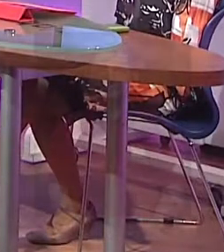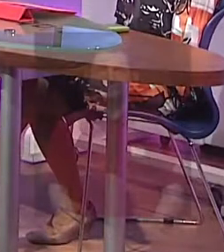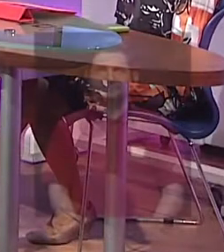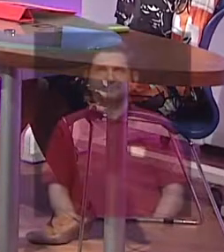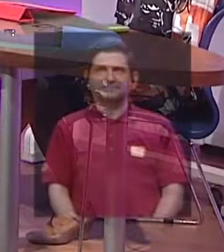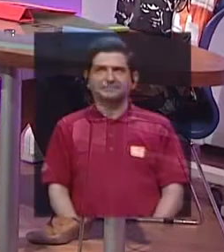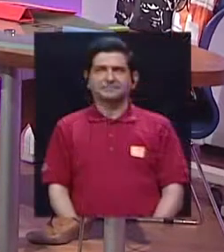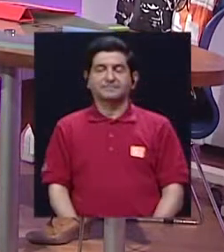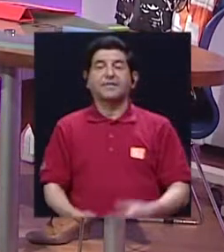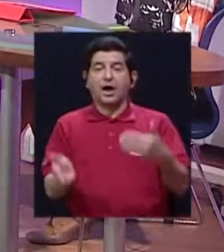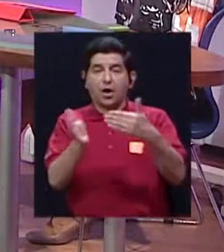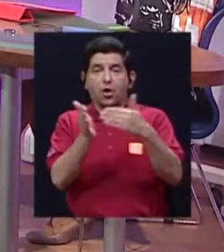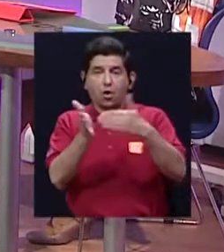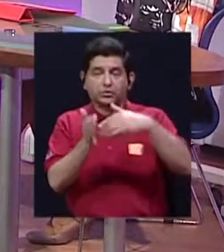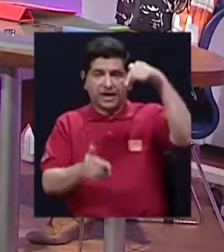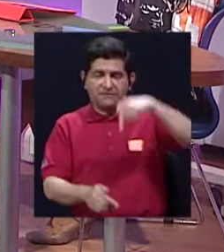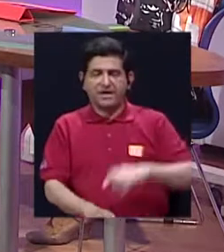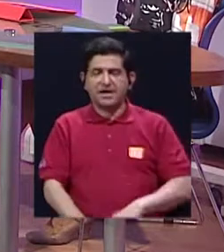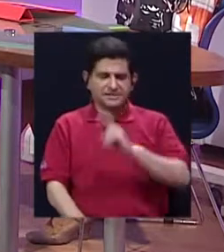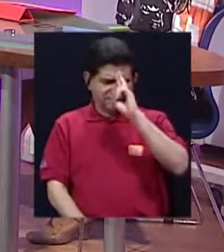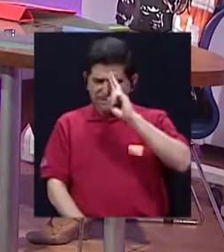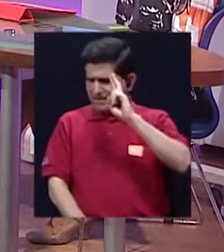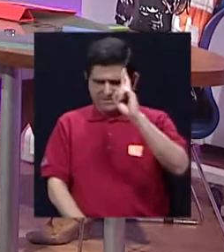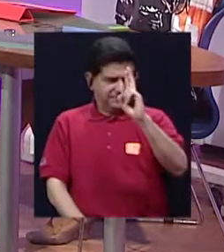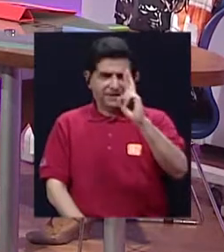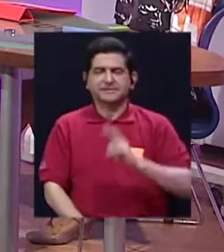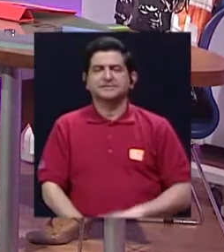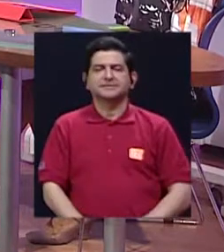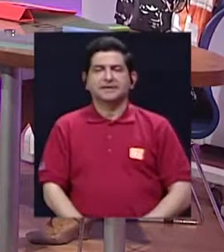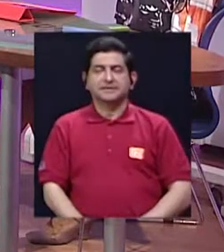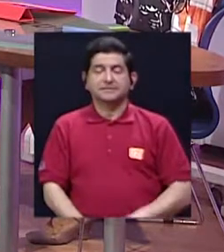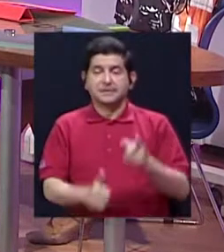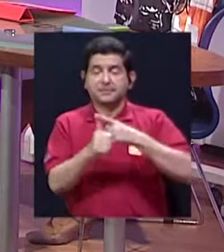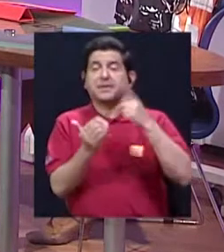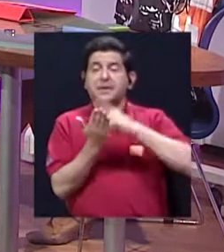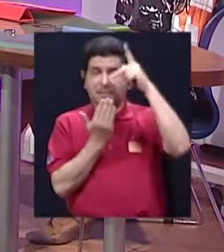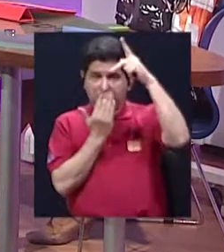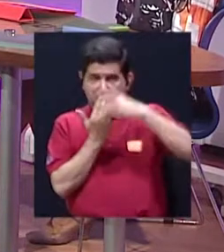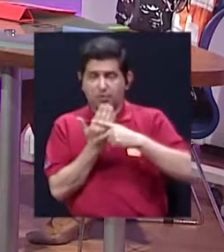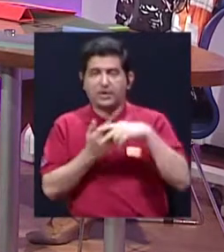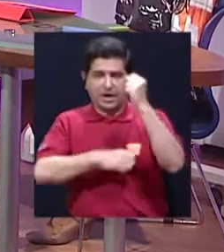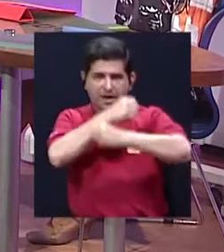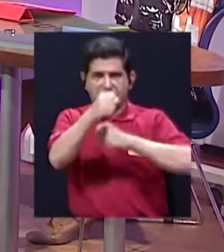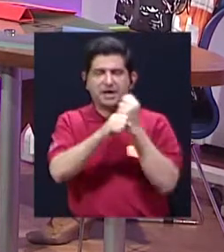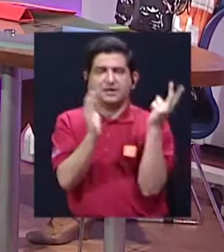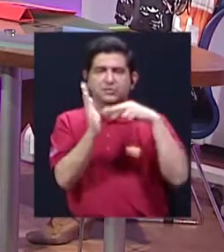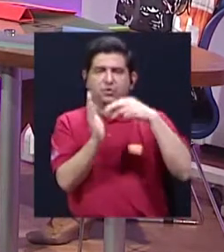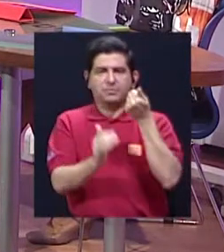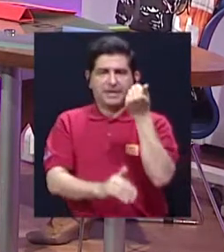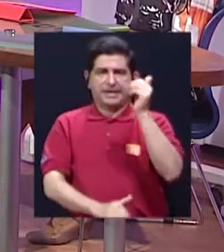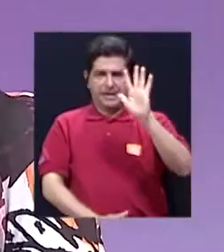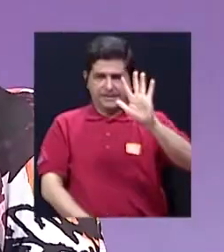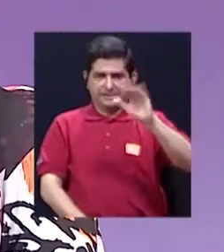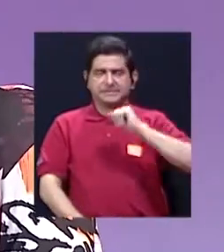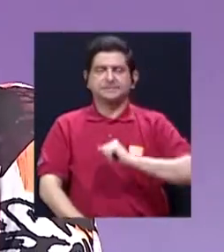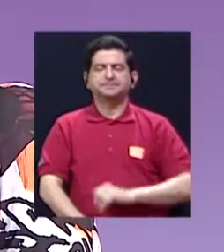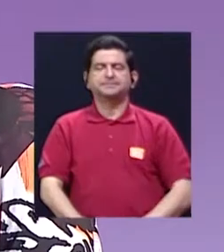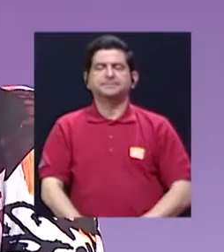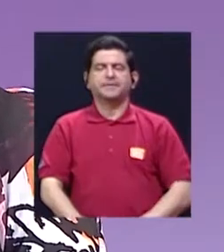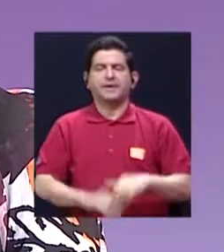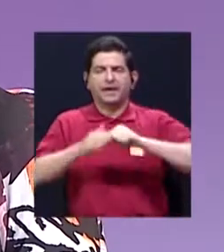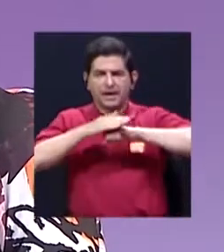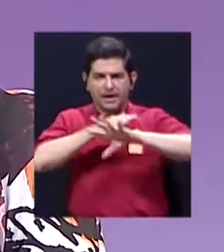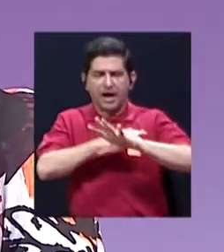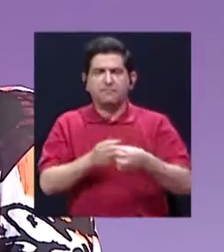Estamos una vez más en Irreverencias, el primer programa del año 2015. El